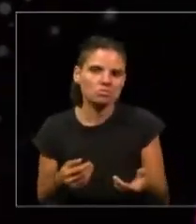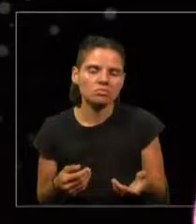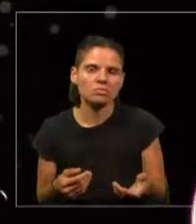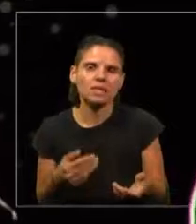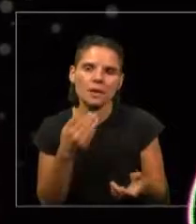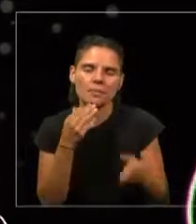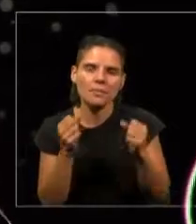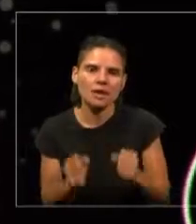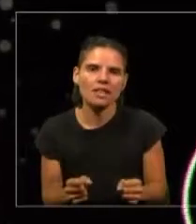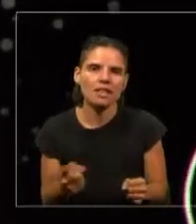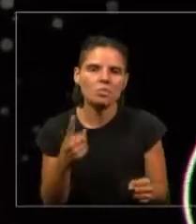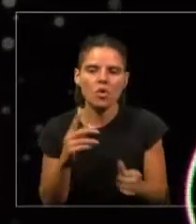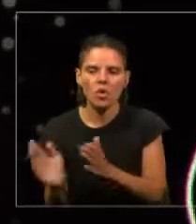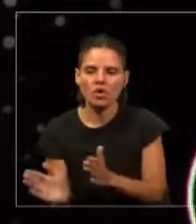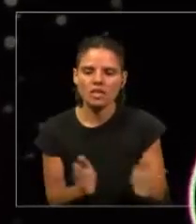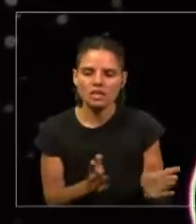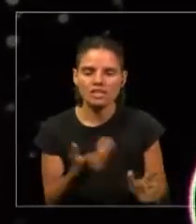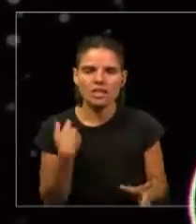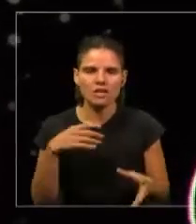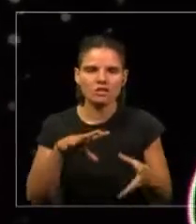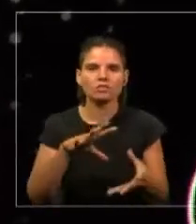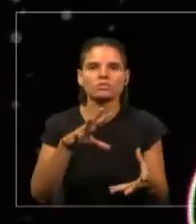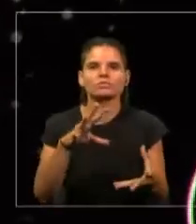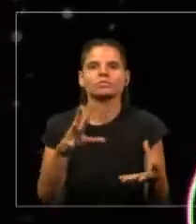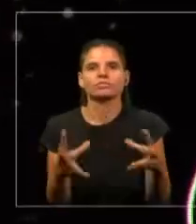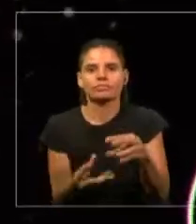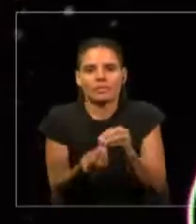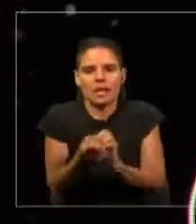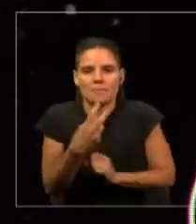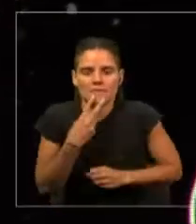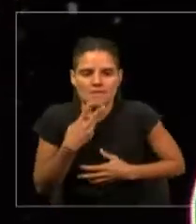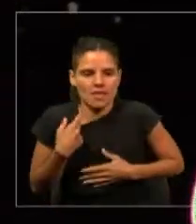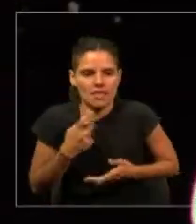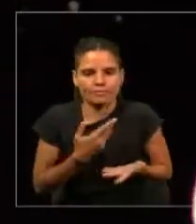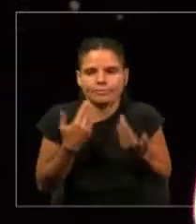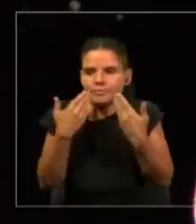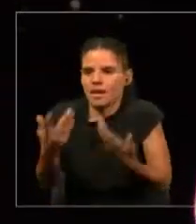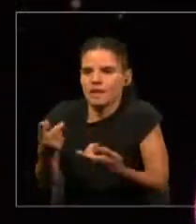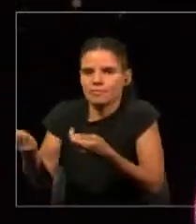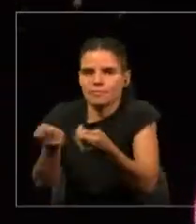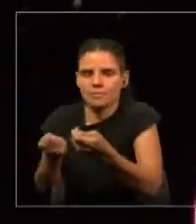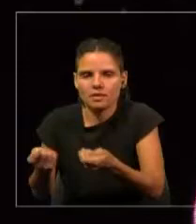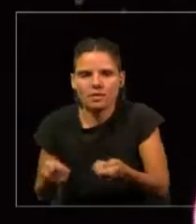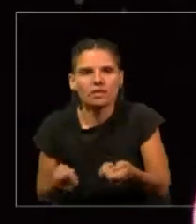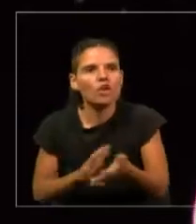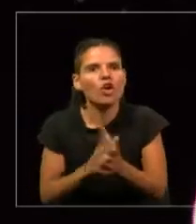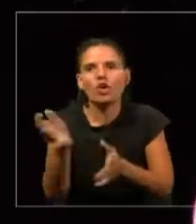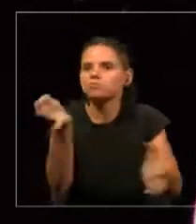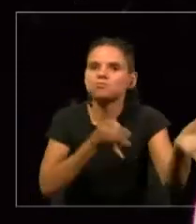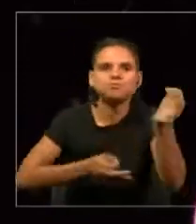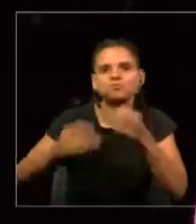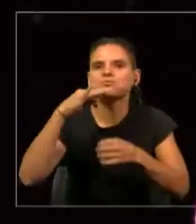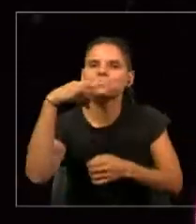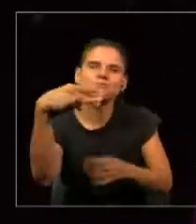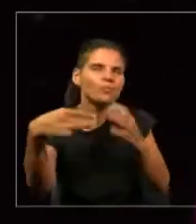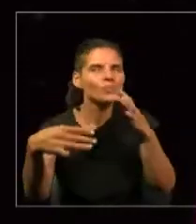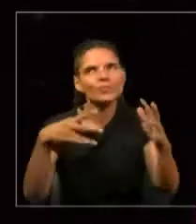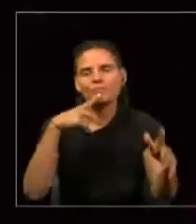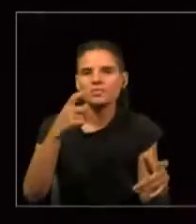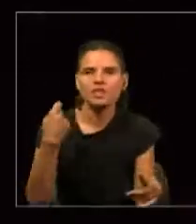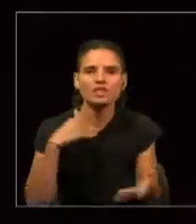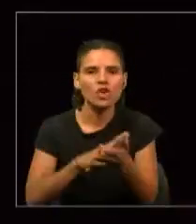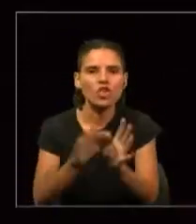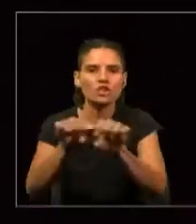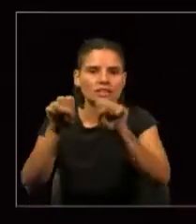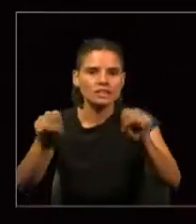una mercantilización integral de la vida, y más allá de todos los discursos bonitos que nos presentan los sistemas de